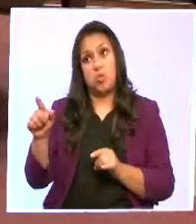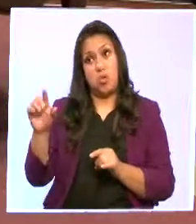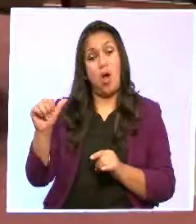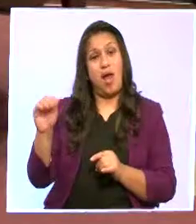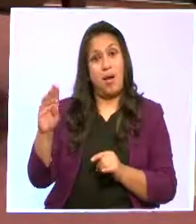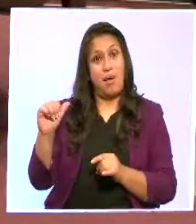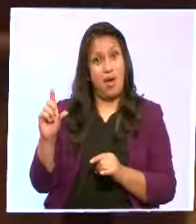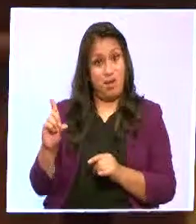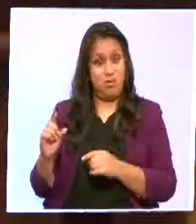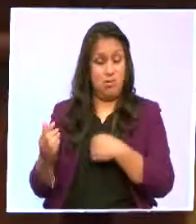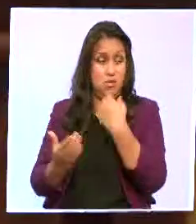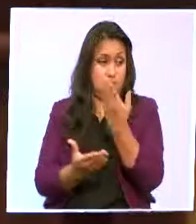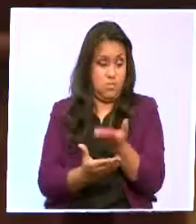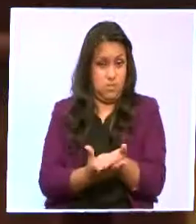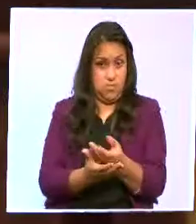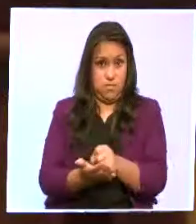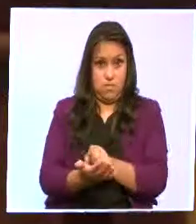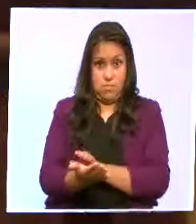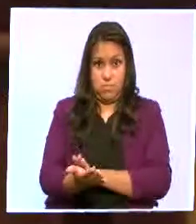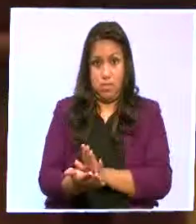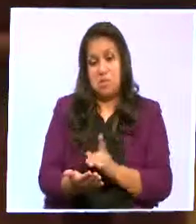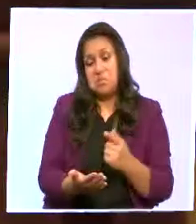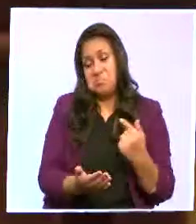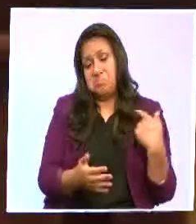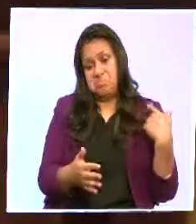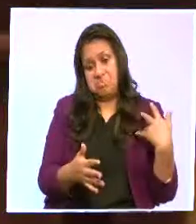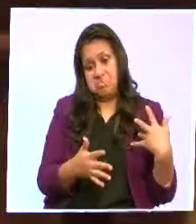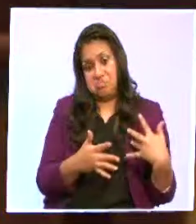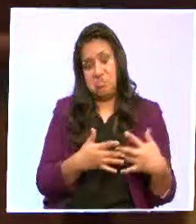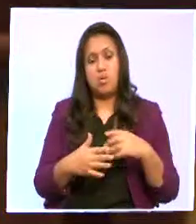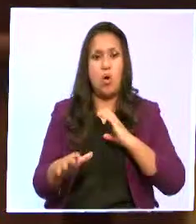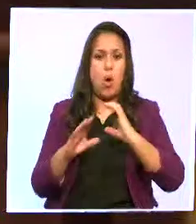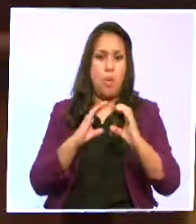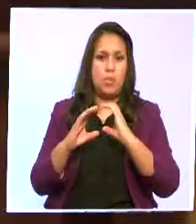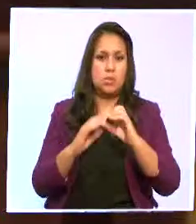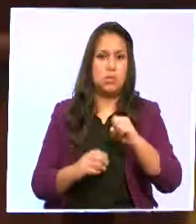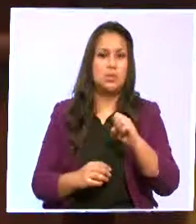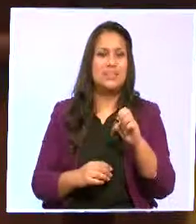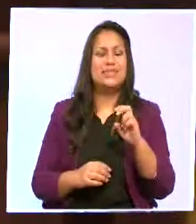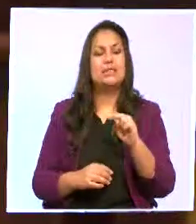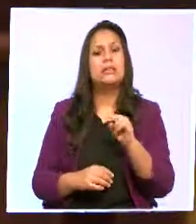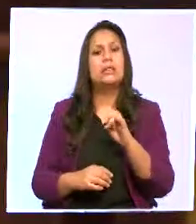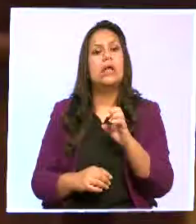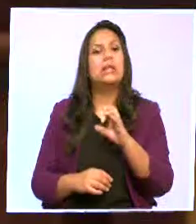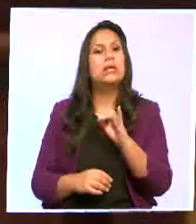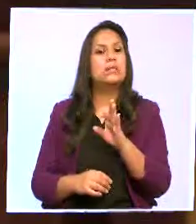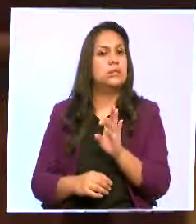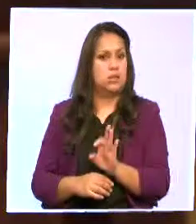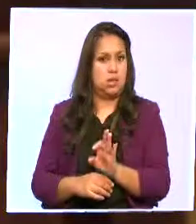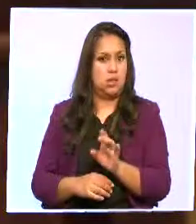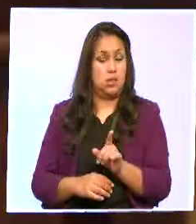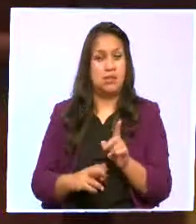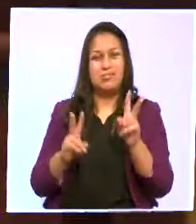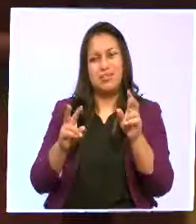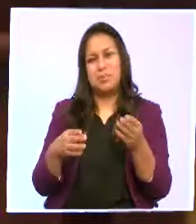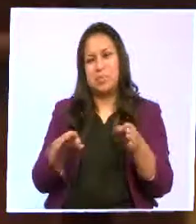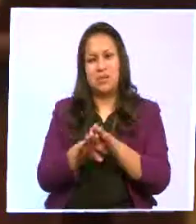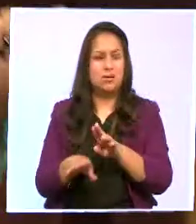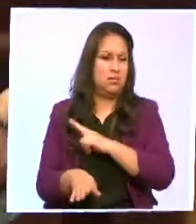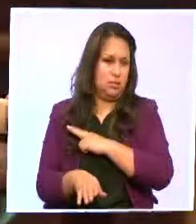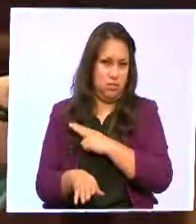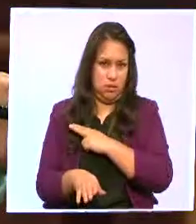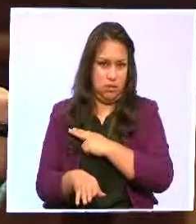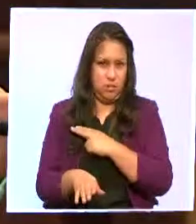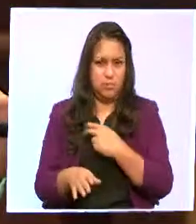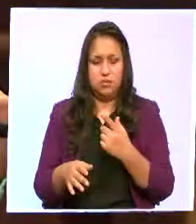precisamente aquel que se lo ha venido conversando con sé decir entonces ya acoge las sugerencias porque este tema del cierre de su universidad es lo veníamos